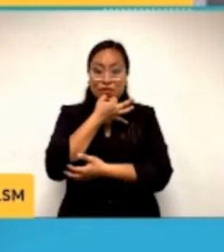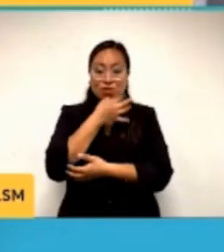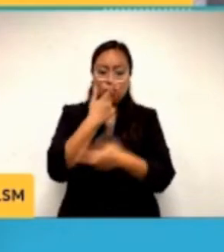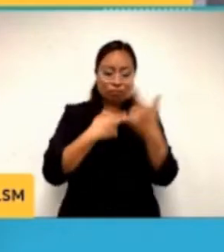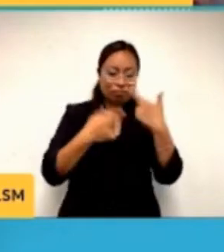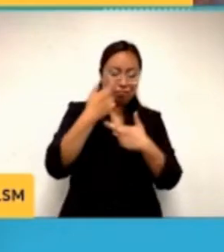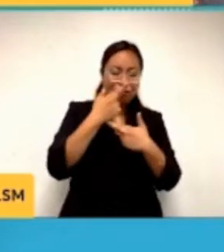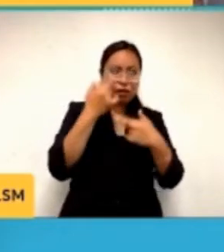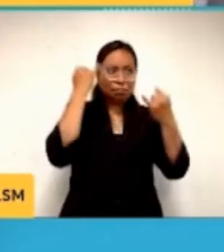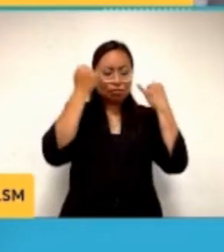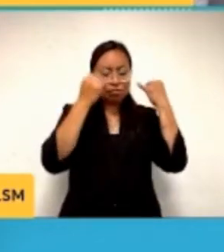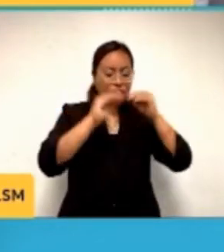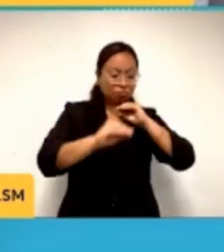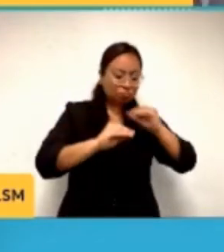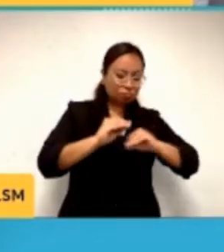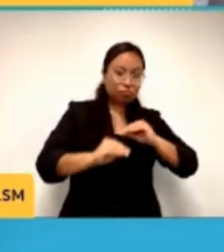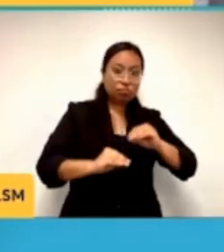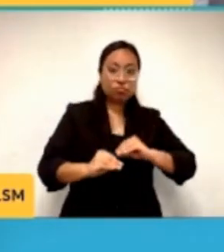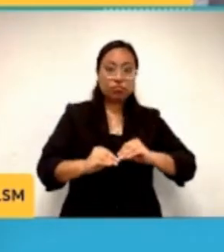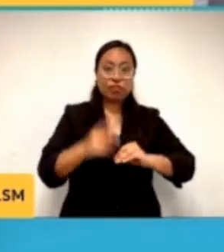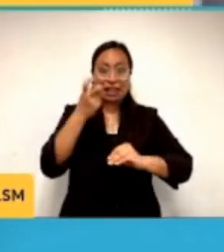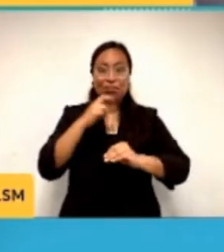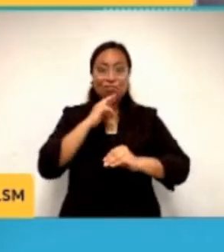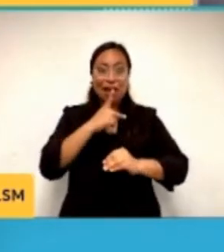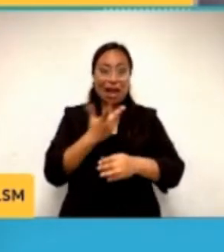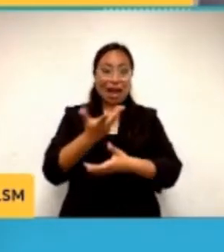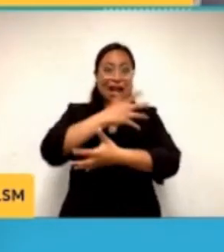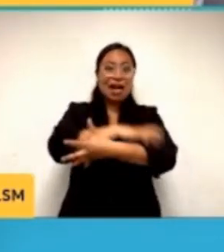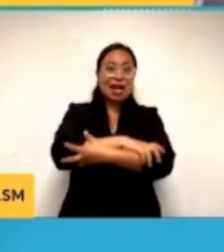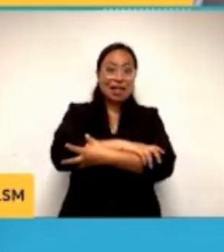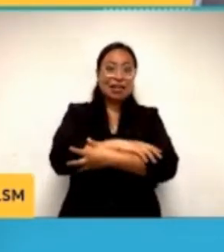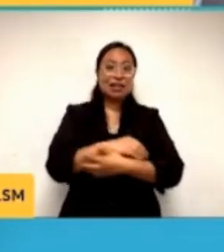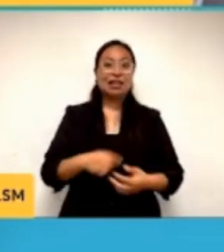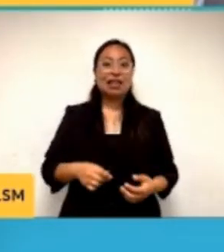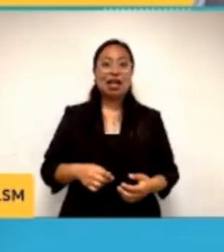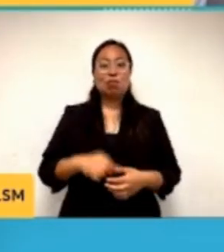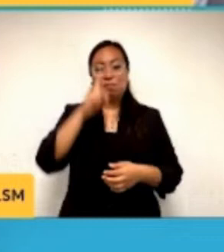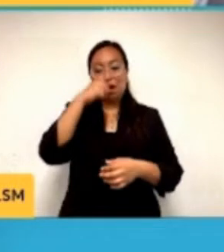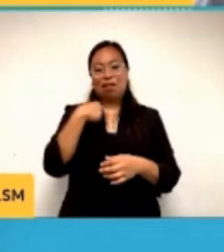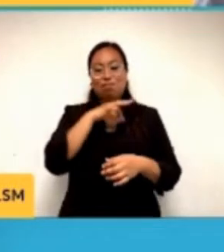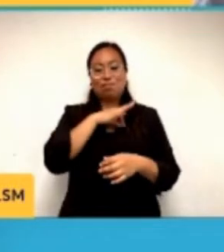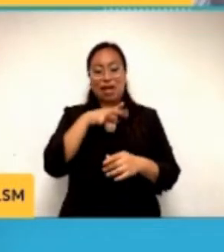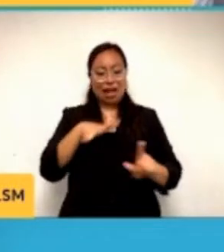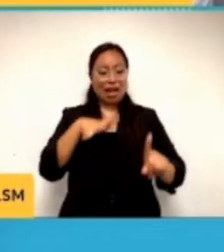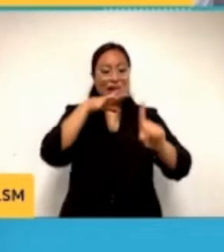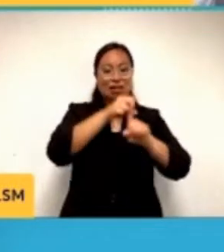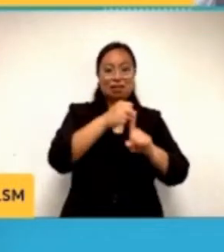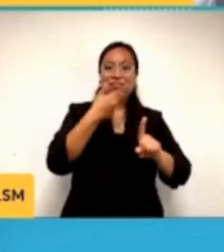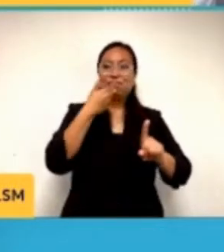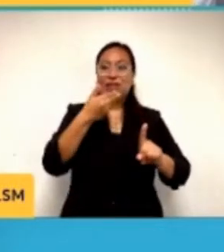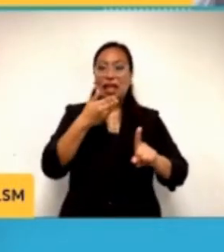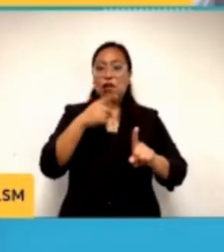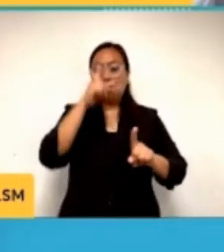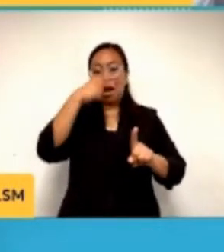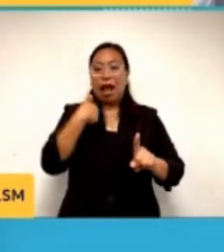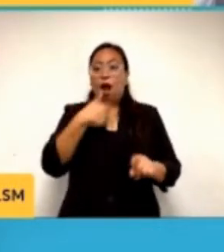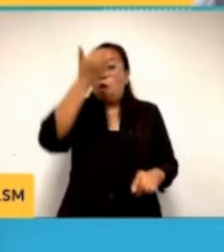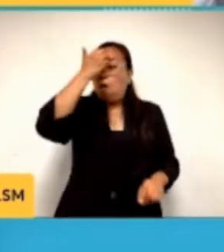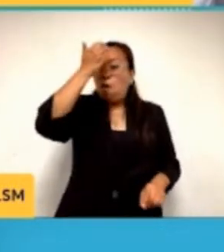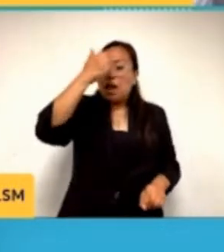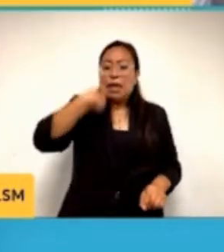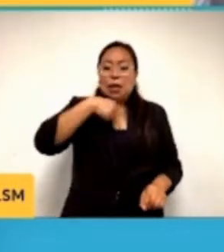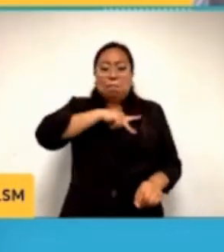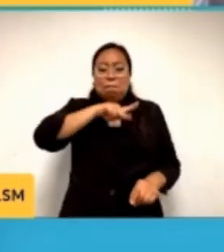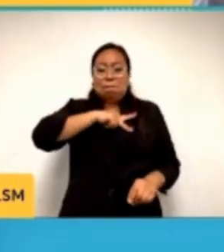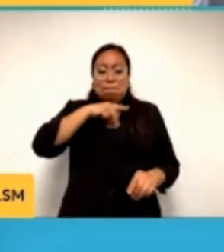más cercanas estén las personas a nuestro propósito, más me tengo que asegurar que conocen mi